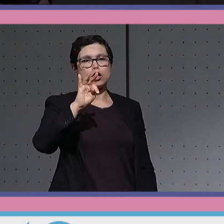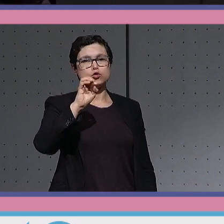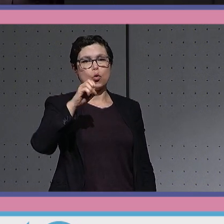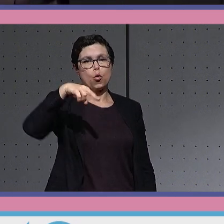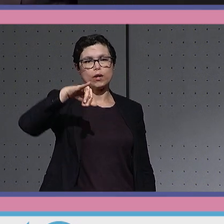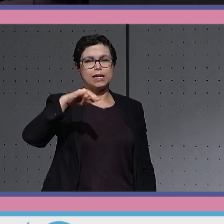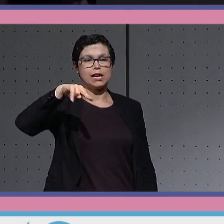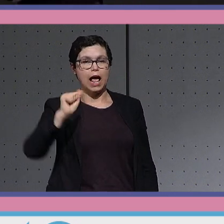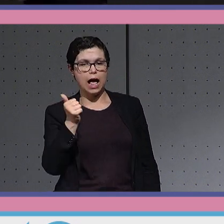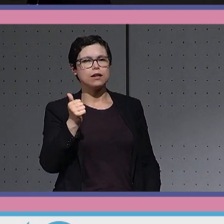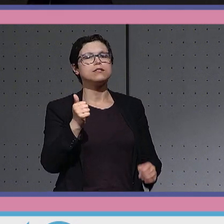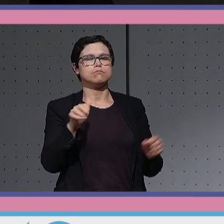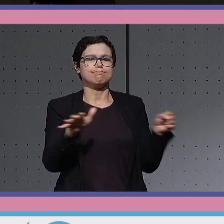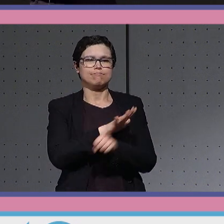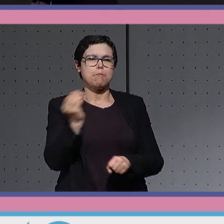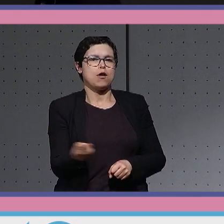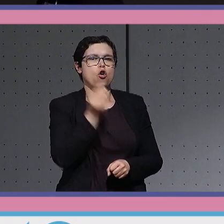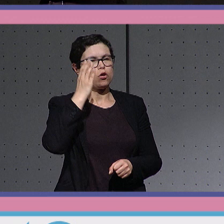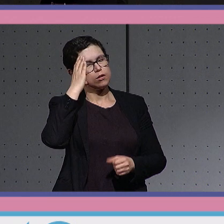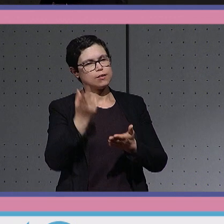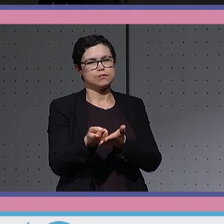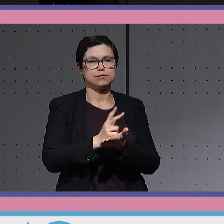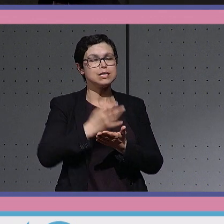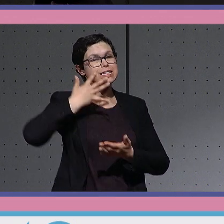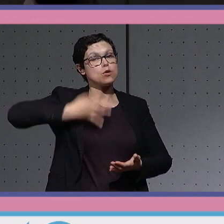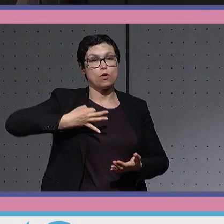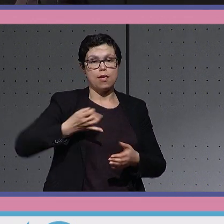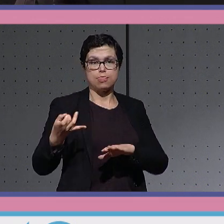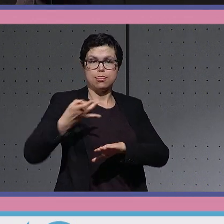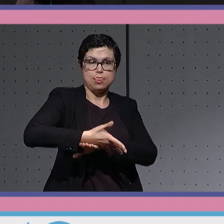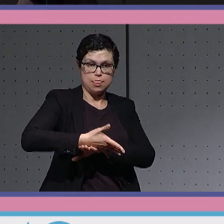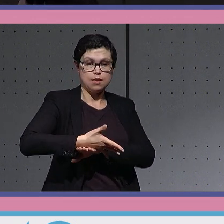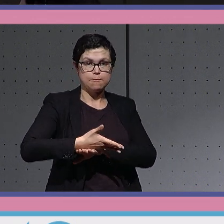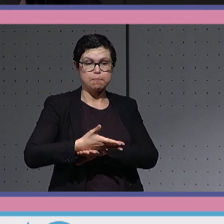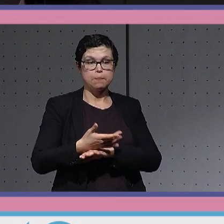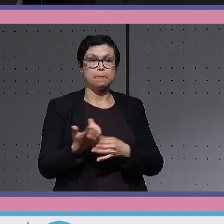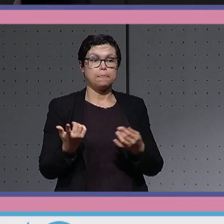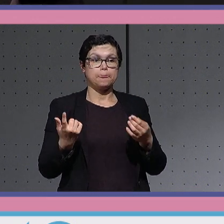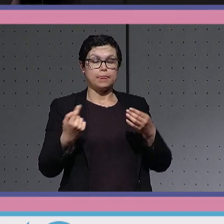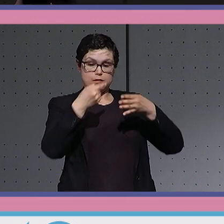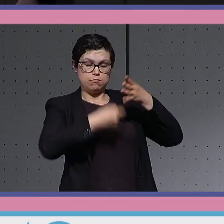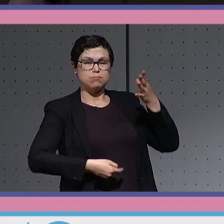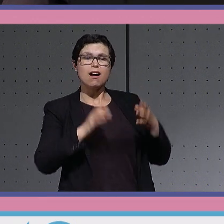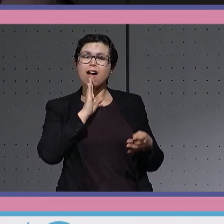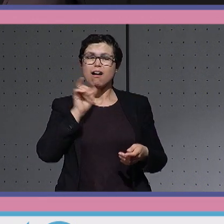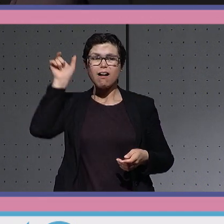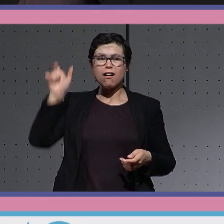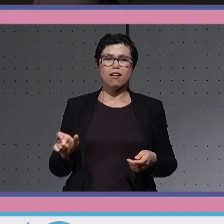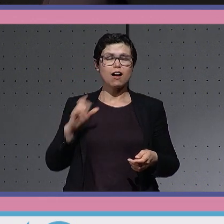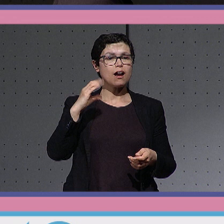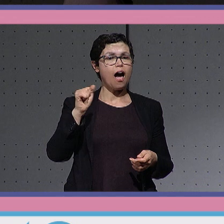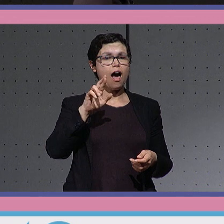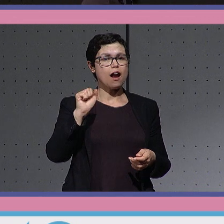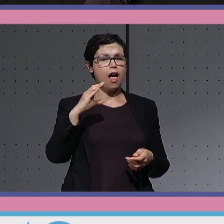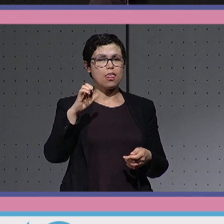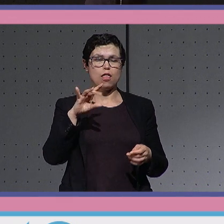evidencia de eficacia para el insomnio en esta población y tienen un perfil de seguridad mejor. Esto lo ha mencionado Carracedo, yo creo que no hay que darle mucha